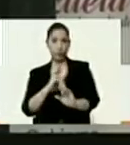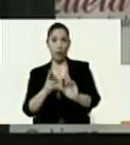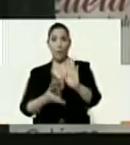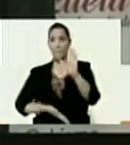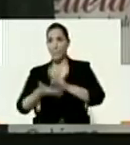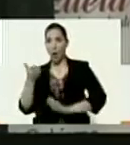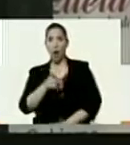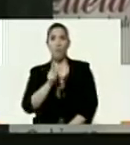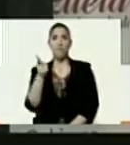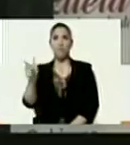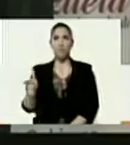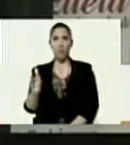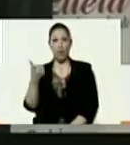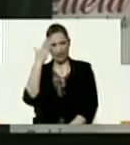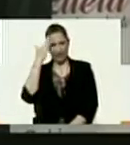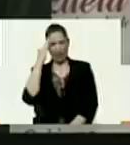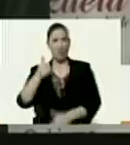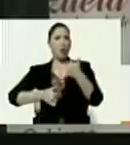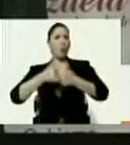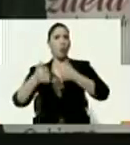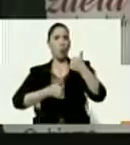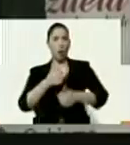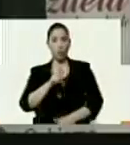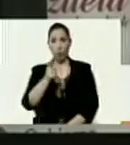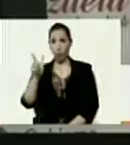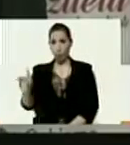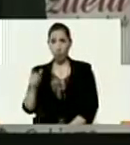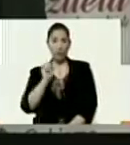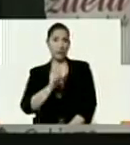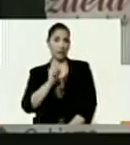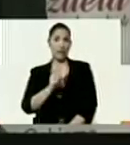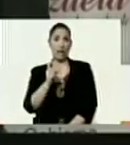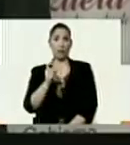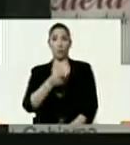cuántos autobuses se hubieran necesitado para transportar ese